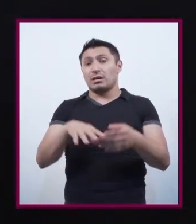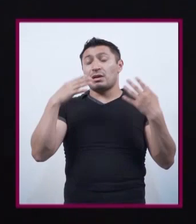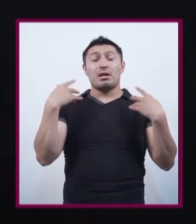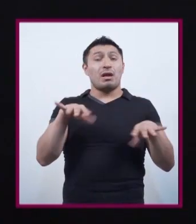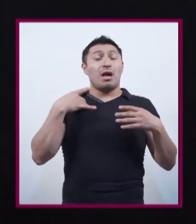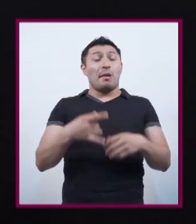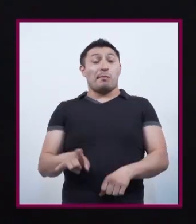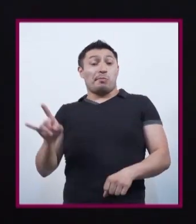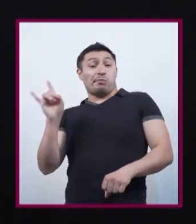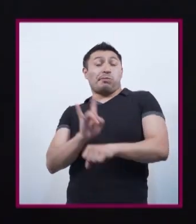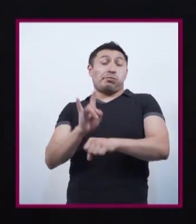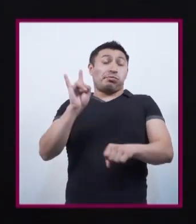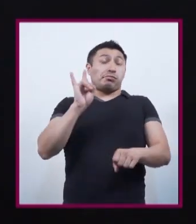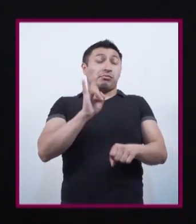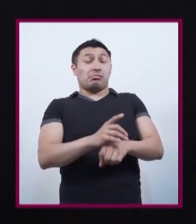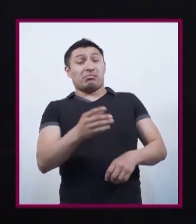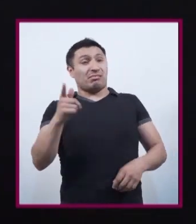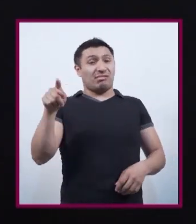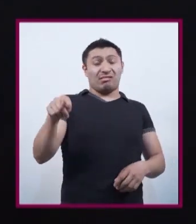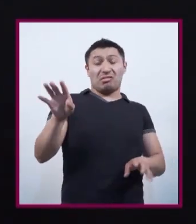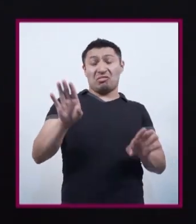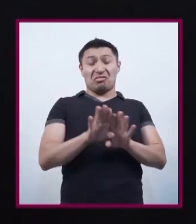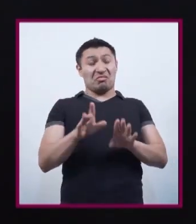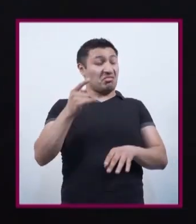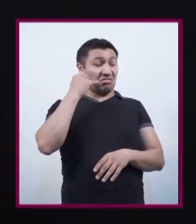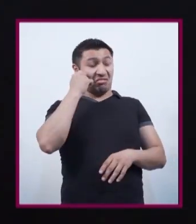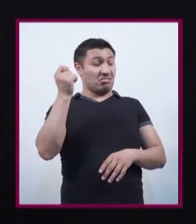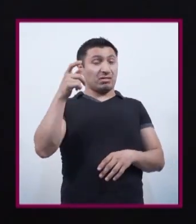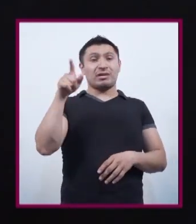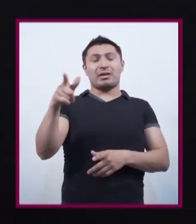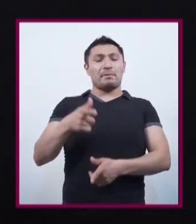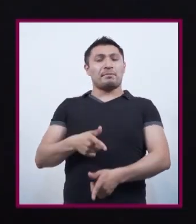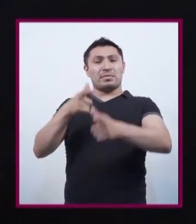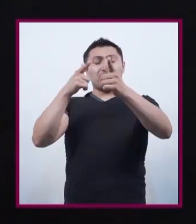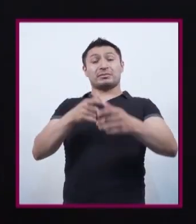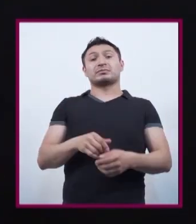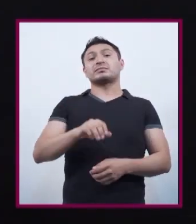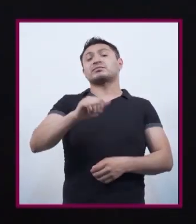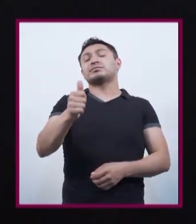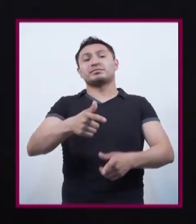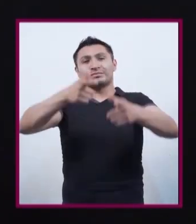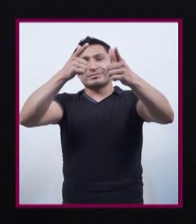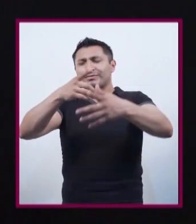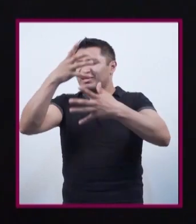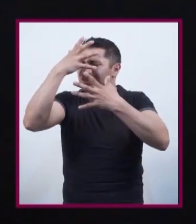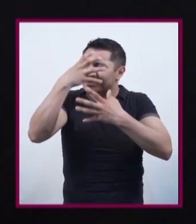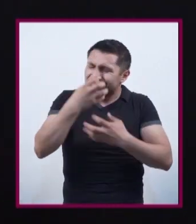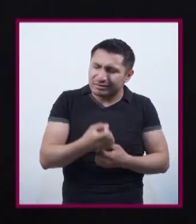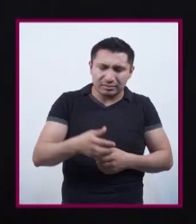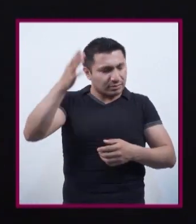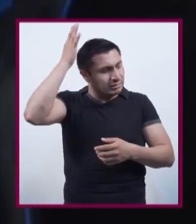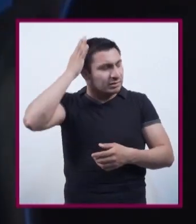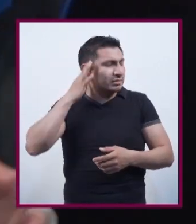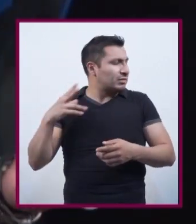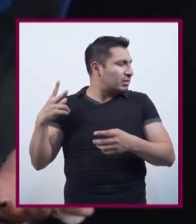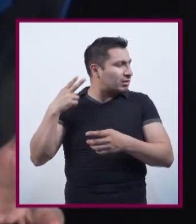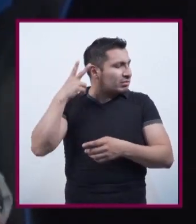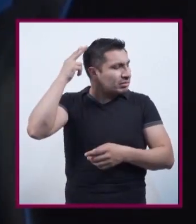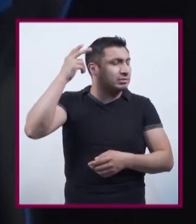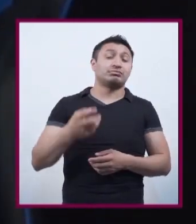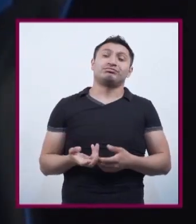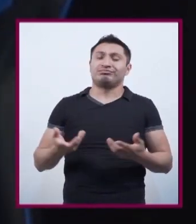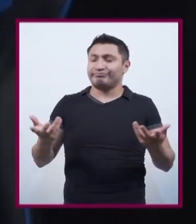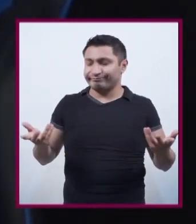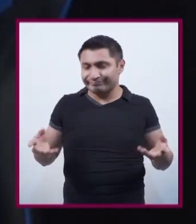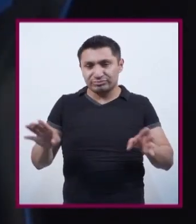cínica indiferencia el criminal de Matamoros. Otro subtítulo señalaba: el asesino se entristece por el corte de su pelo. Pareciera que